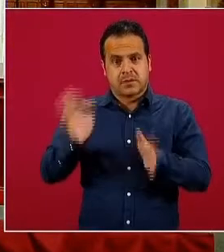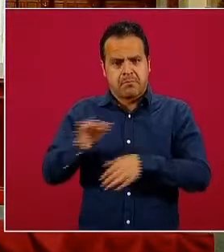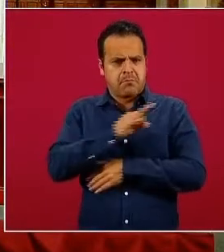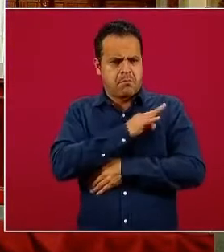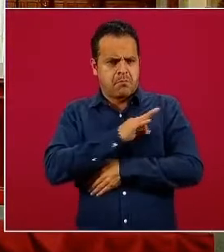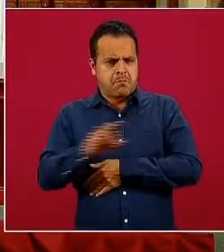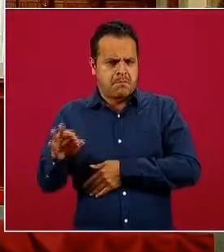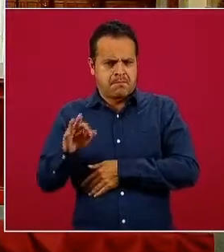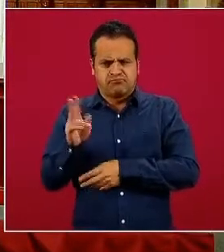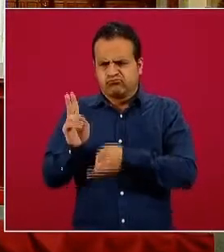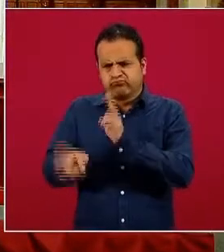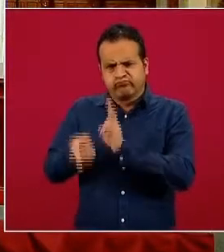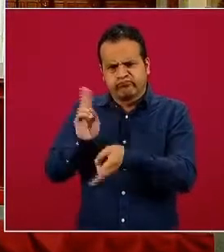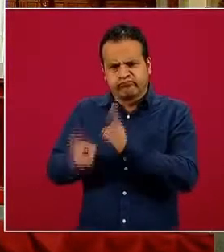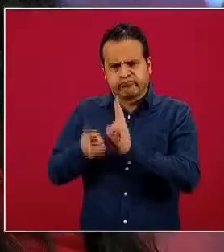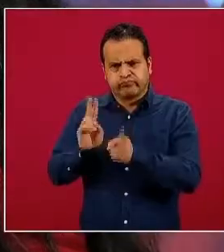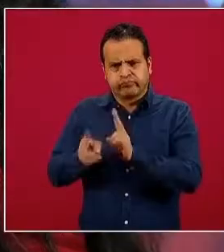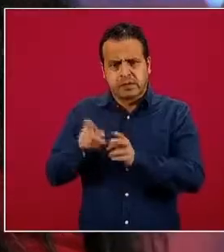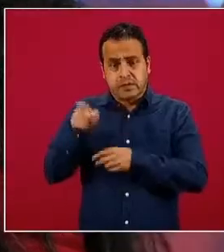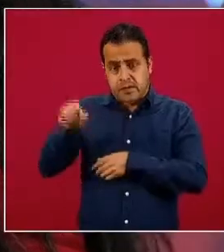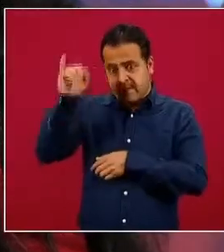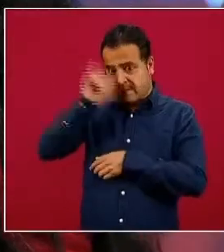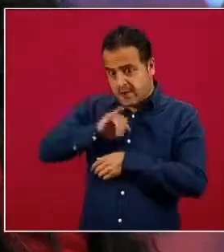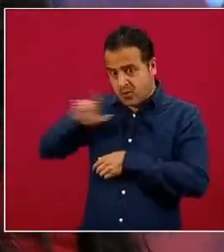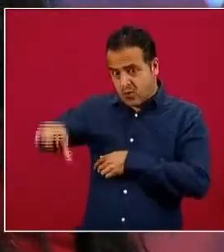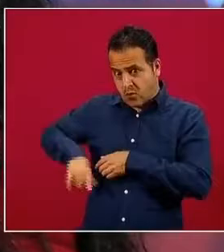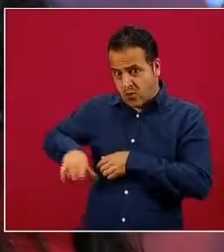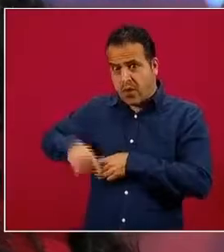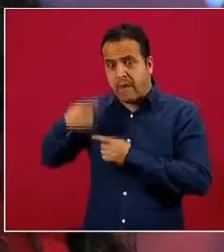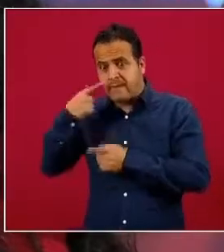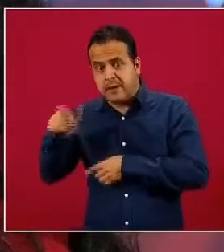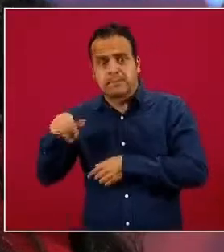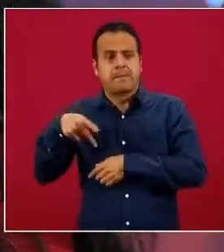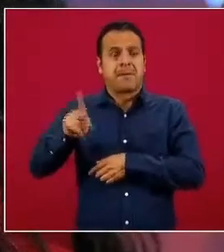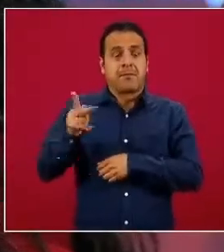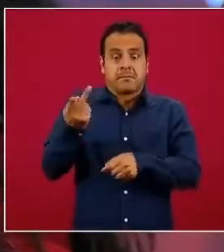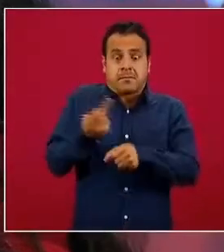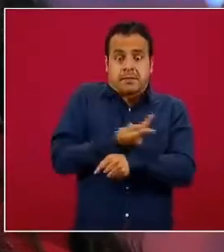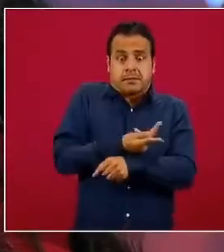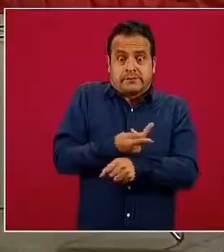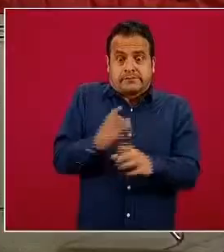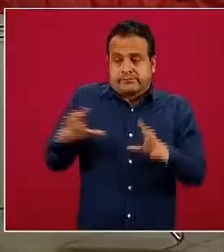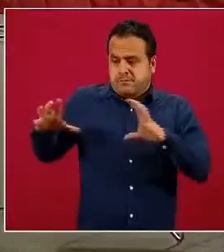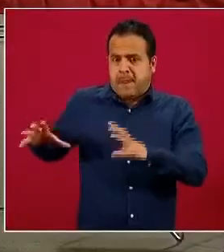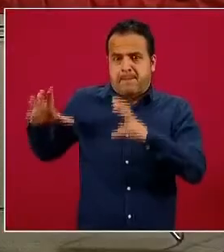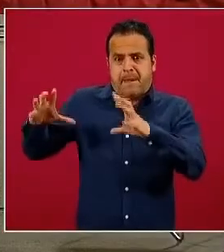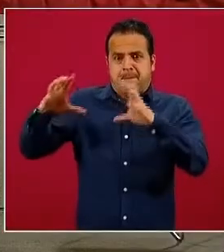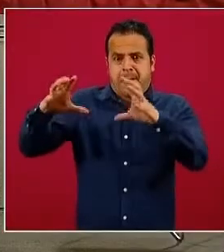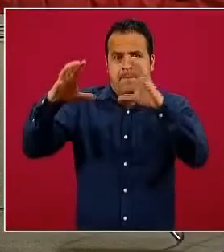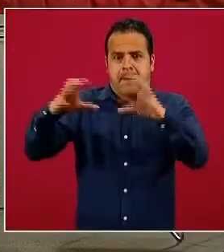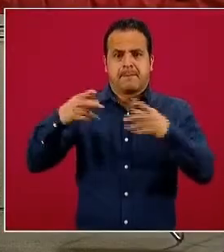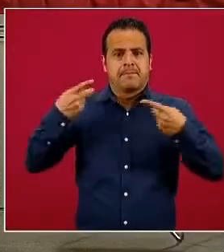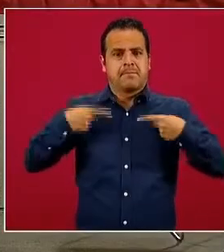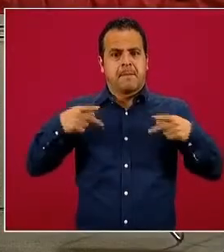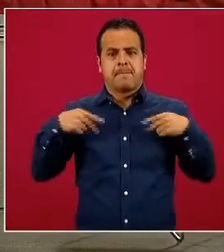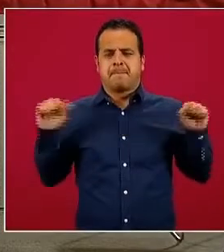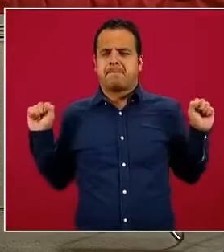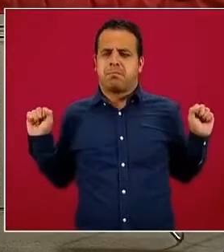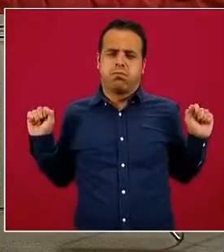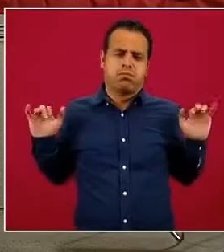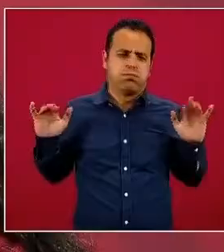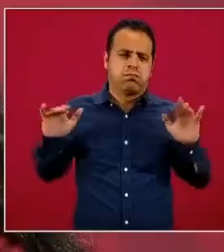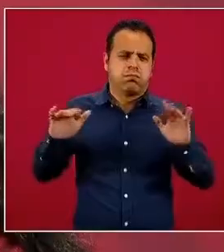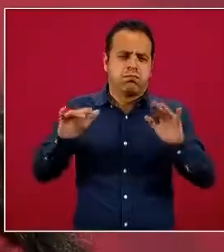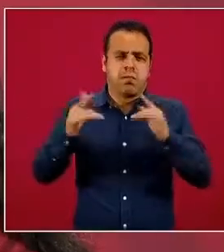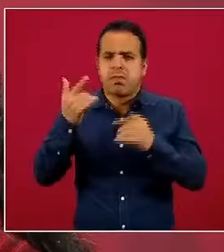de reunirse, de salir a la calle. No tenemos que dar motivo para reunir a masas de gente que puede